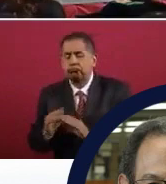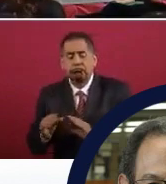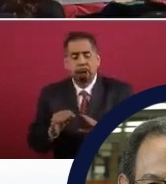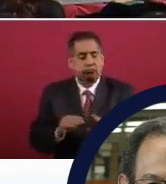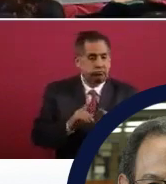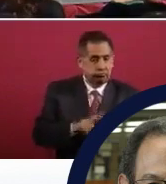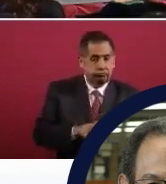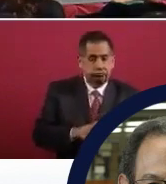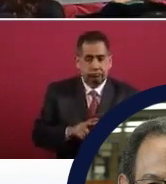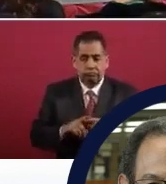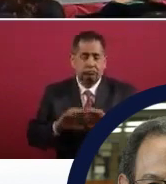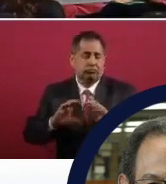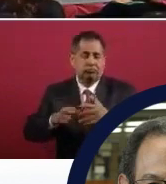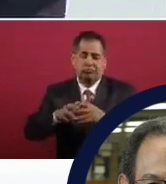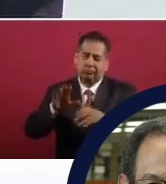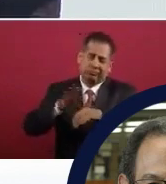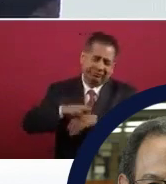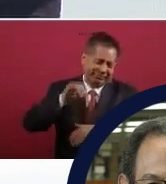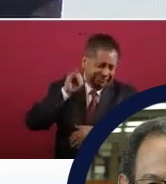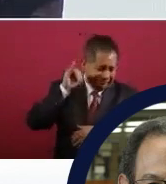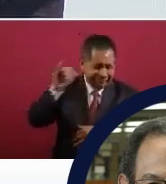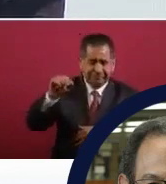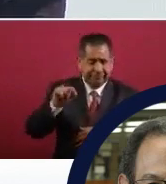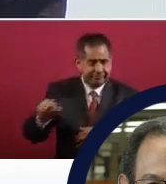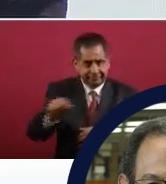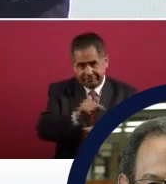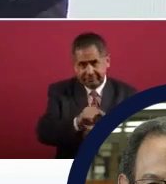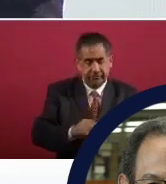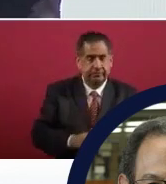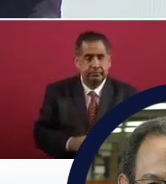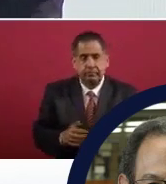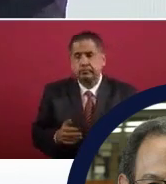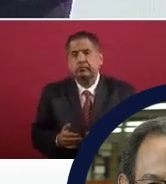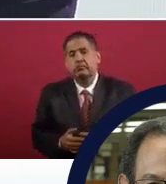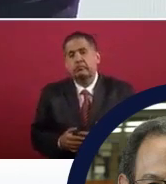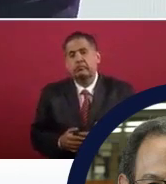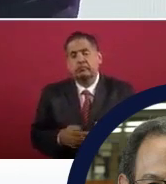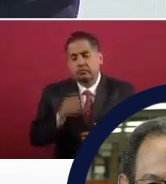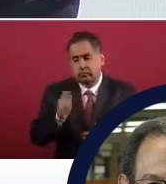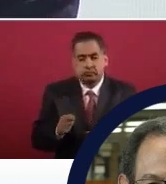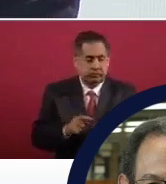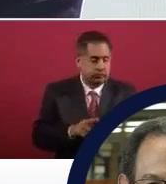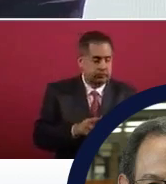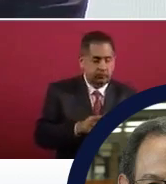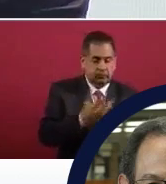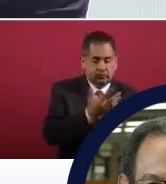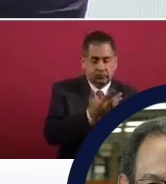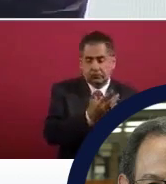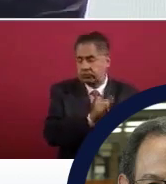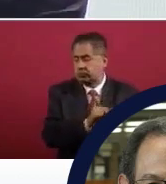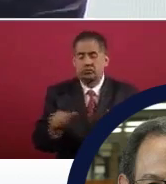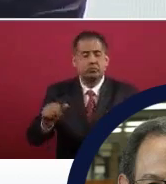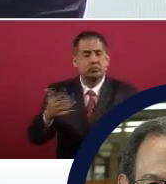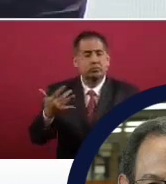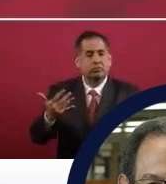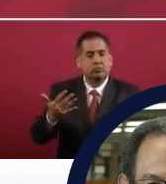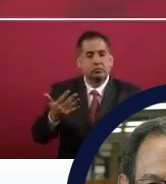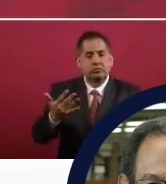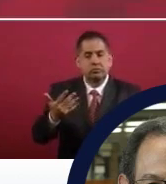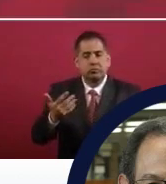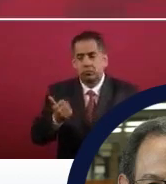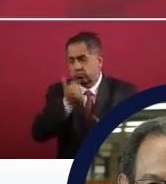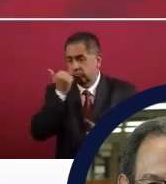tema, como en el de la seguridad, no debería haber distinciones. Pero